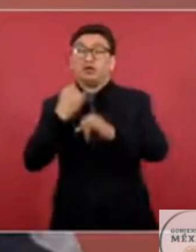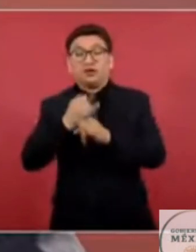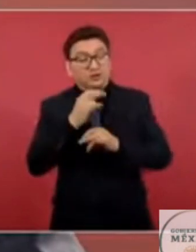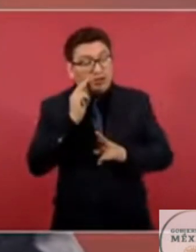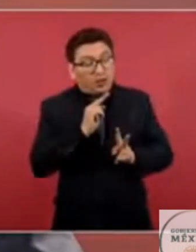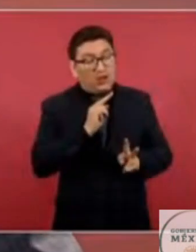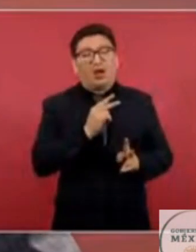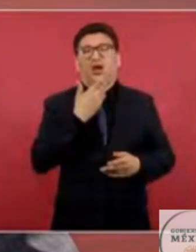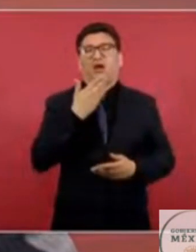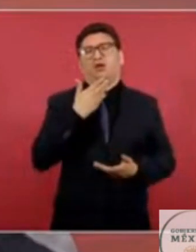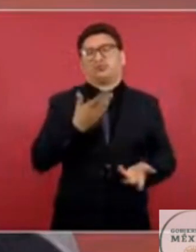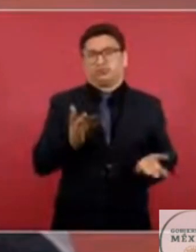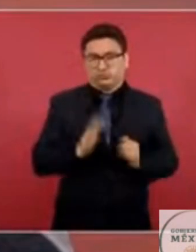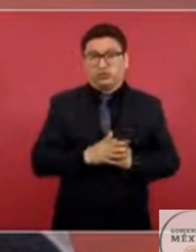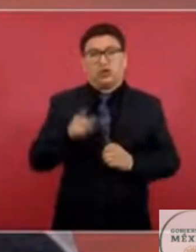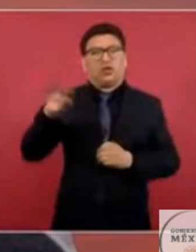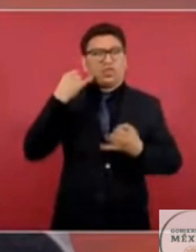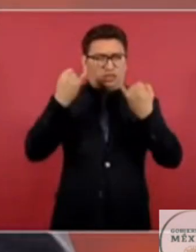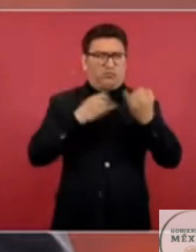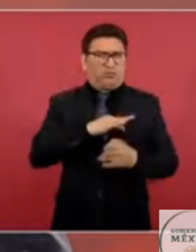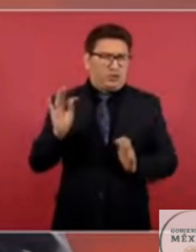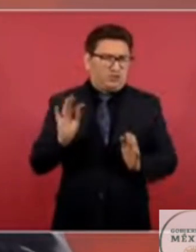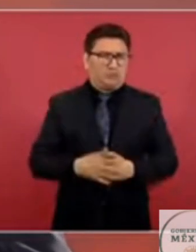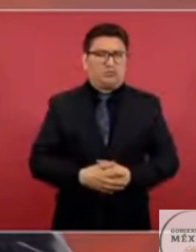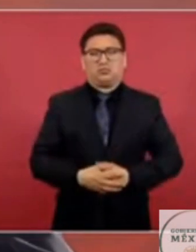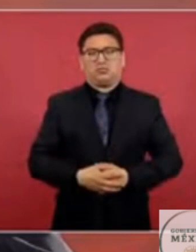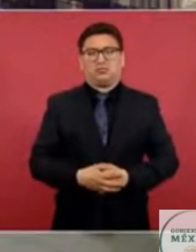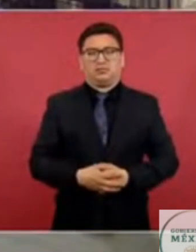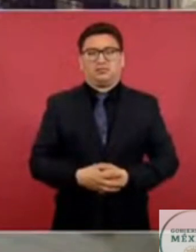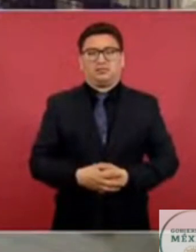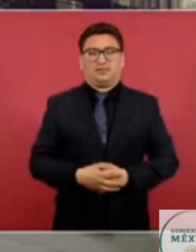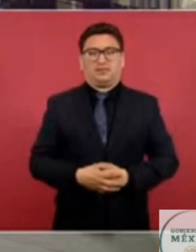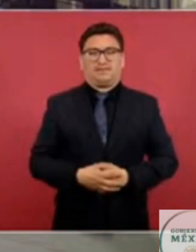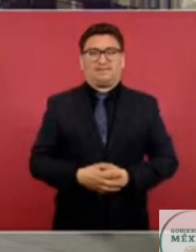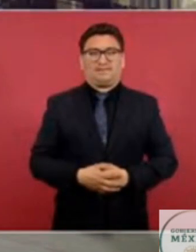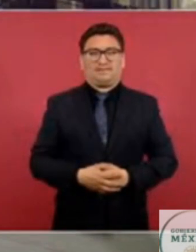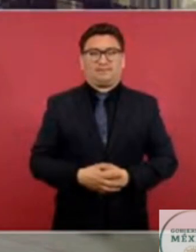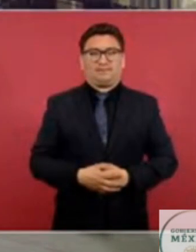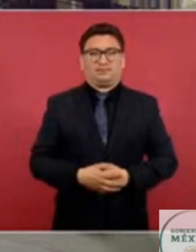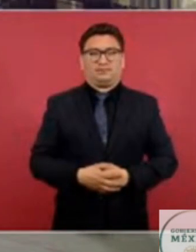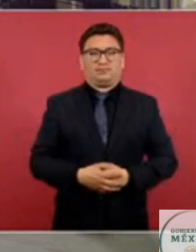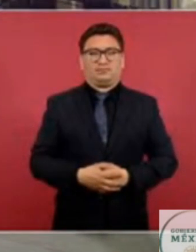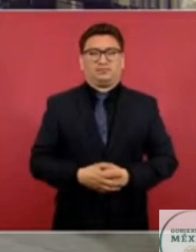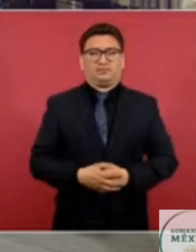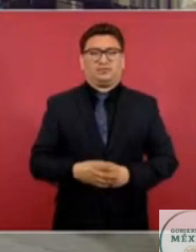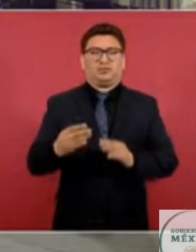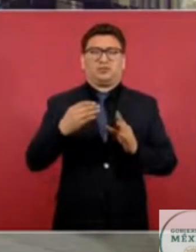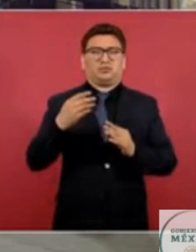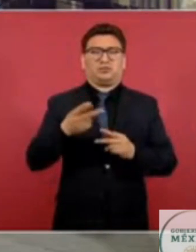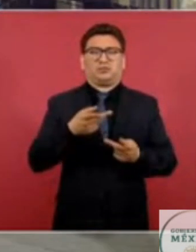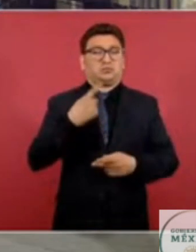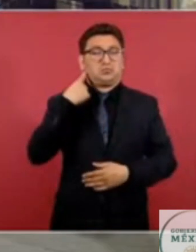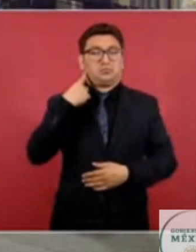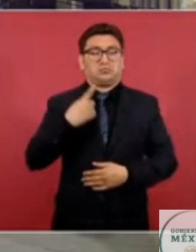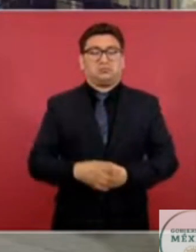Inventar. Eso sí. Presidente, ¿pero qué le dice a los familiares de estos niños, por ejemplo? Son 14 menores